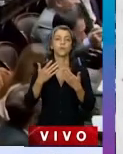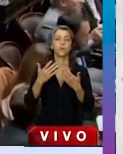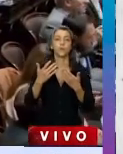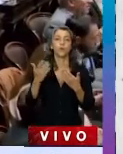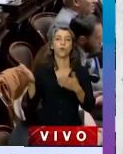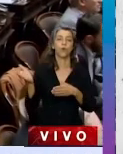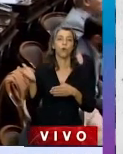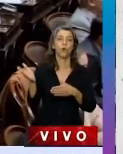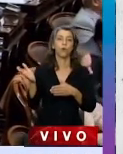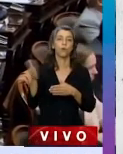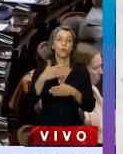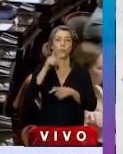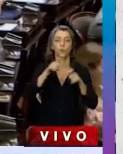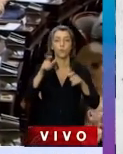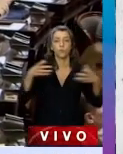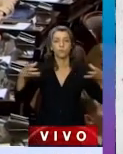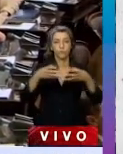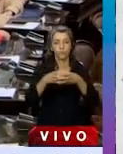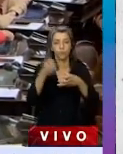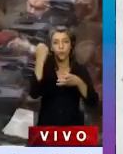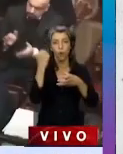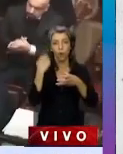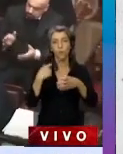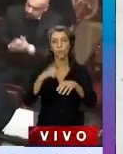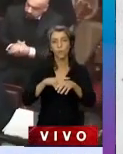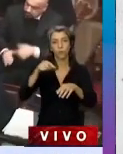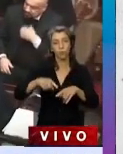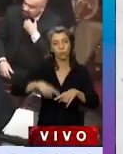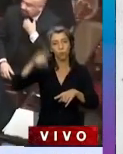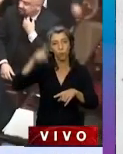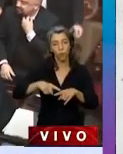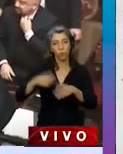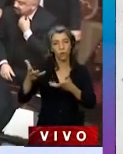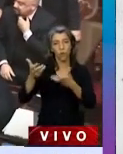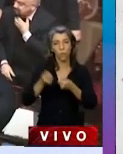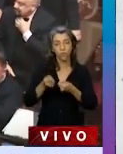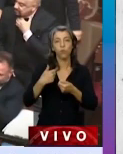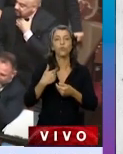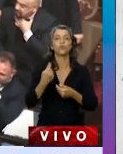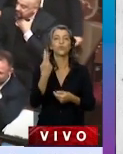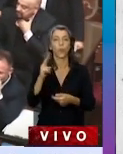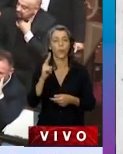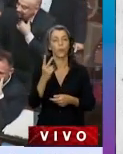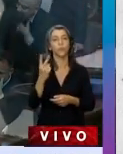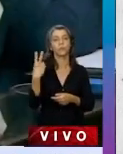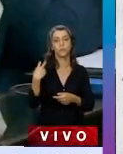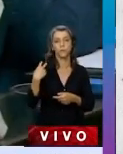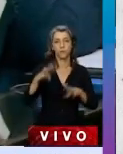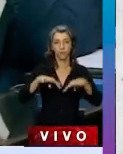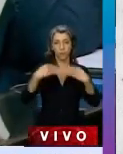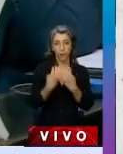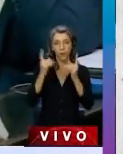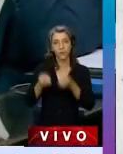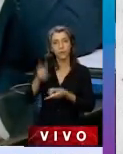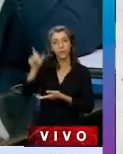Y fíjese usted que no se subieron las tarifas de electricidad hasta el mes de octubre, precisamente para no cargar eso sobre